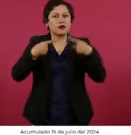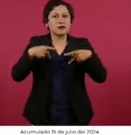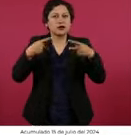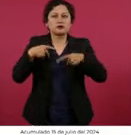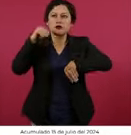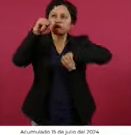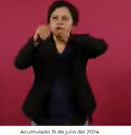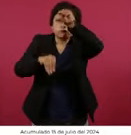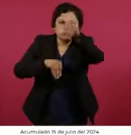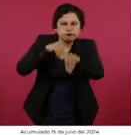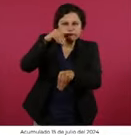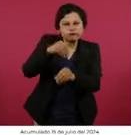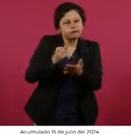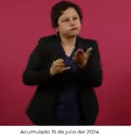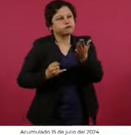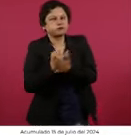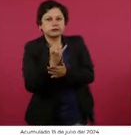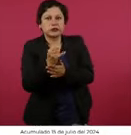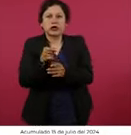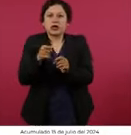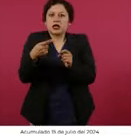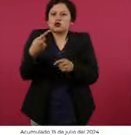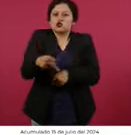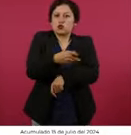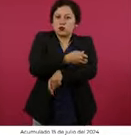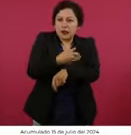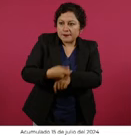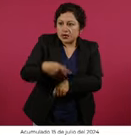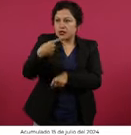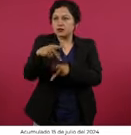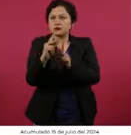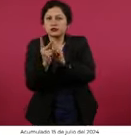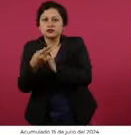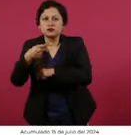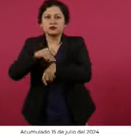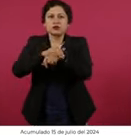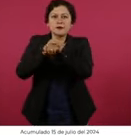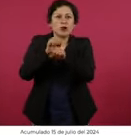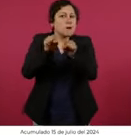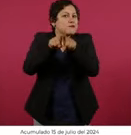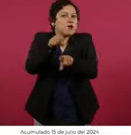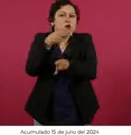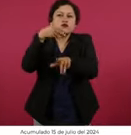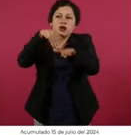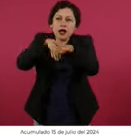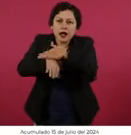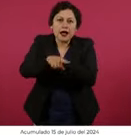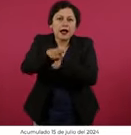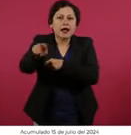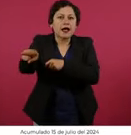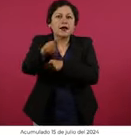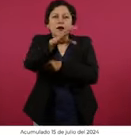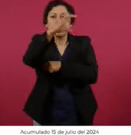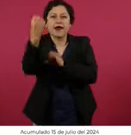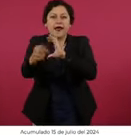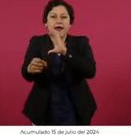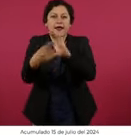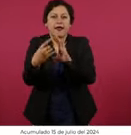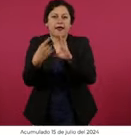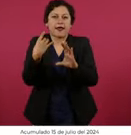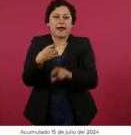atenderse su familia, sus vecinos, sus amigos, pues también quiere demostrar cómo van avanzando. La siguiente.